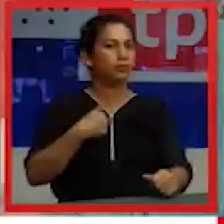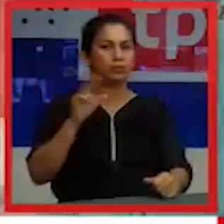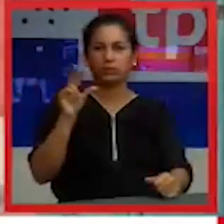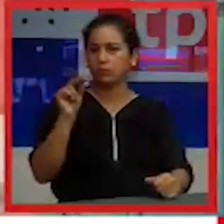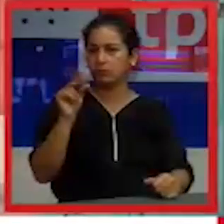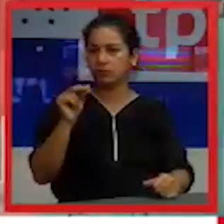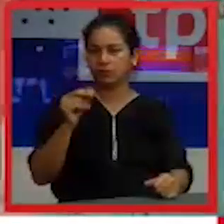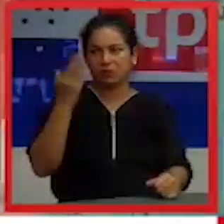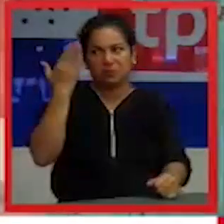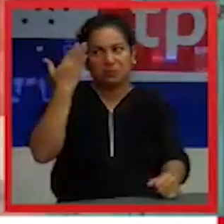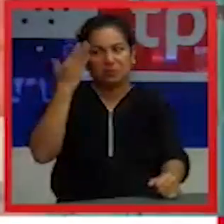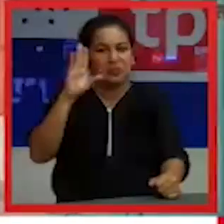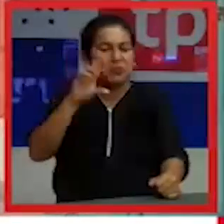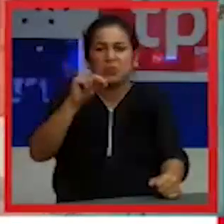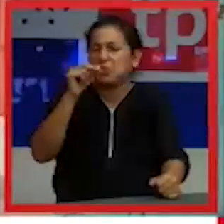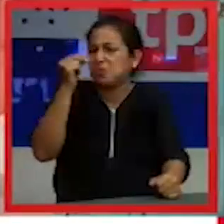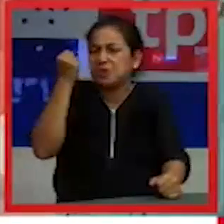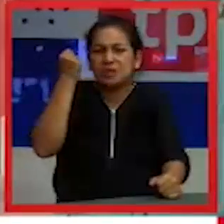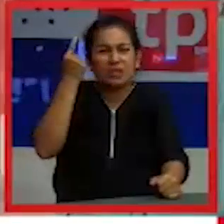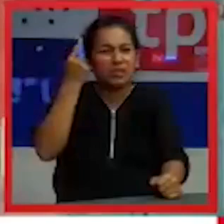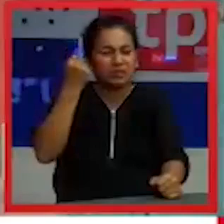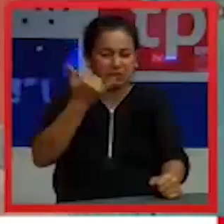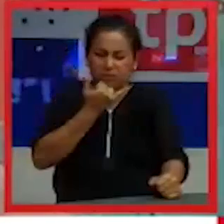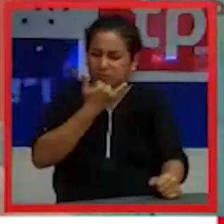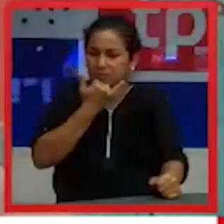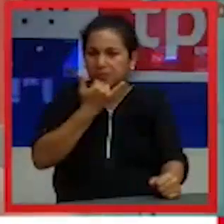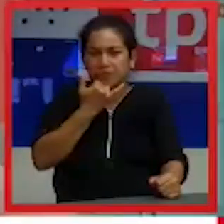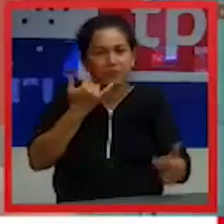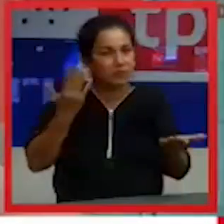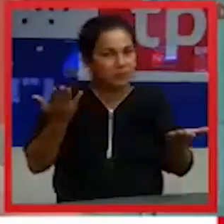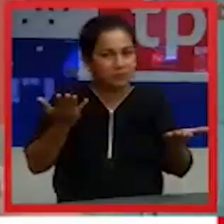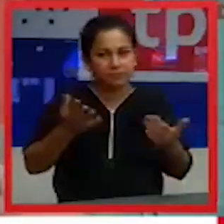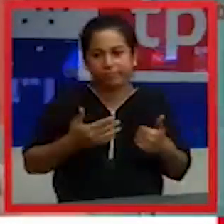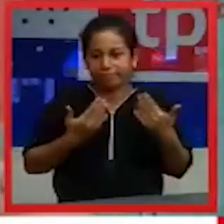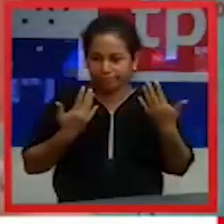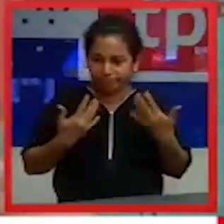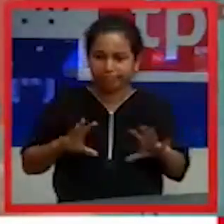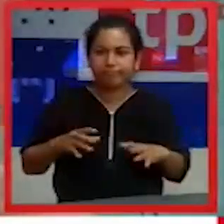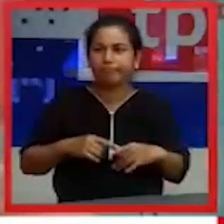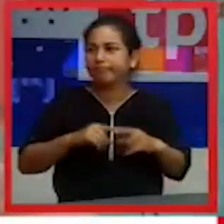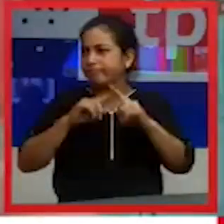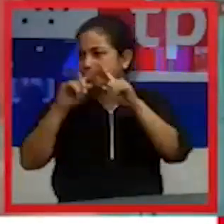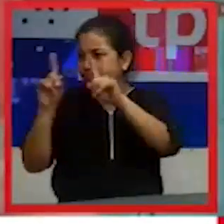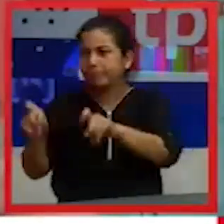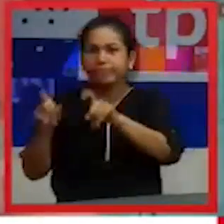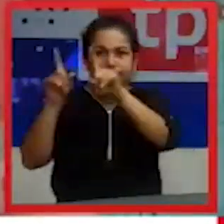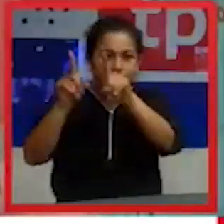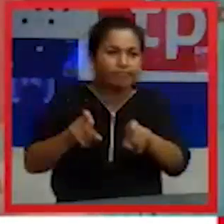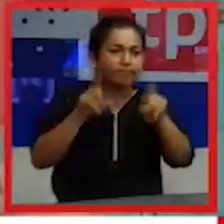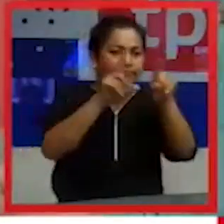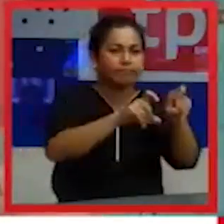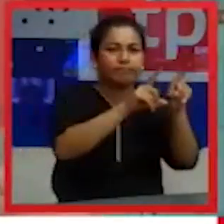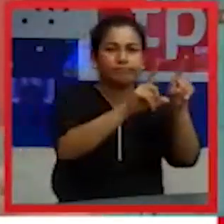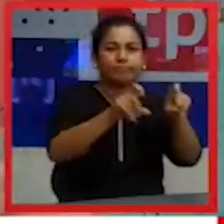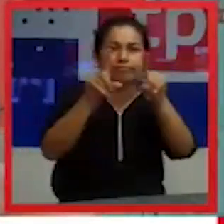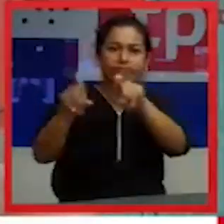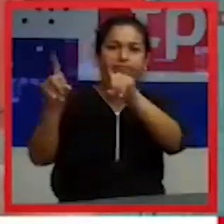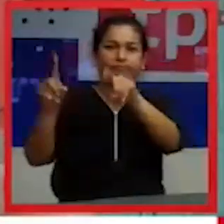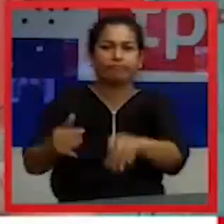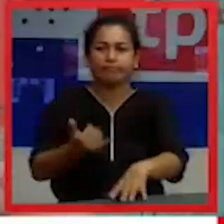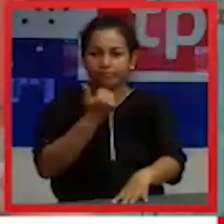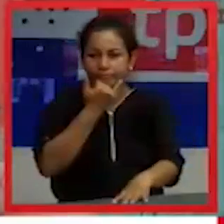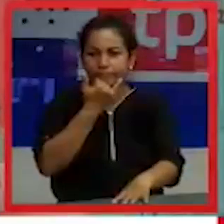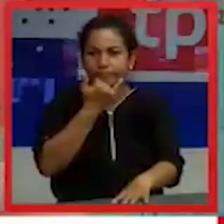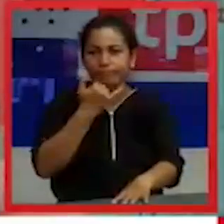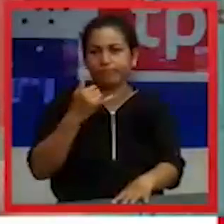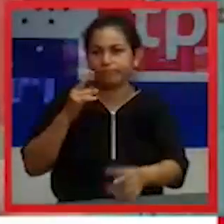Verdad que no sé, digamos, no me explico, ¿no? Ya, digamos, ya fui para acá, fui para allá, ya... Los amigos me dicen, ¿qué tenés?